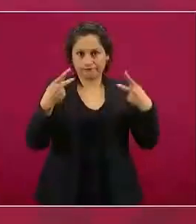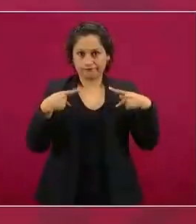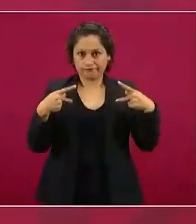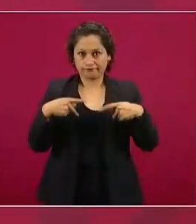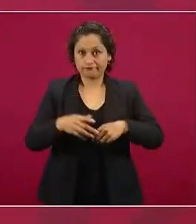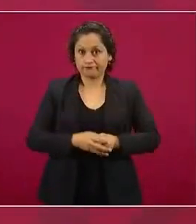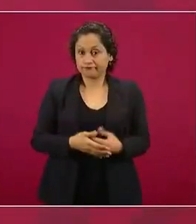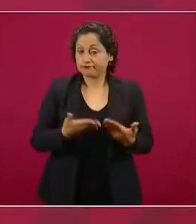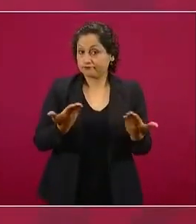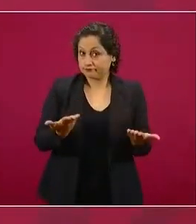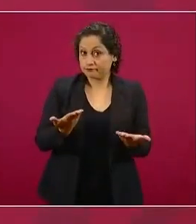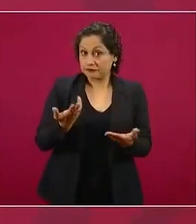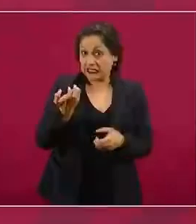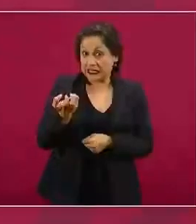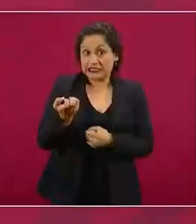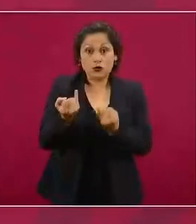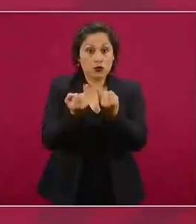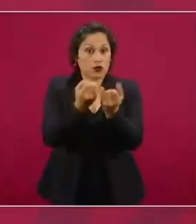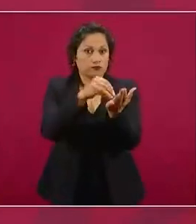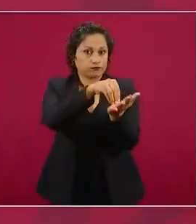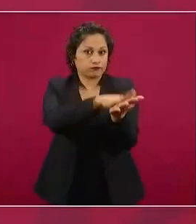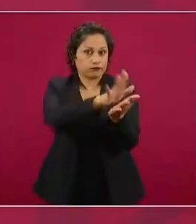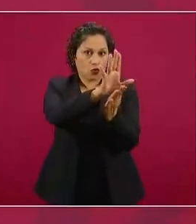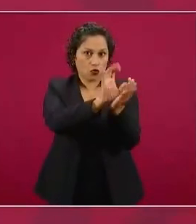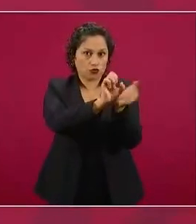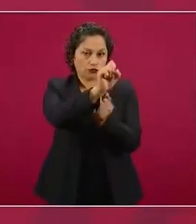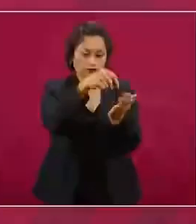así lo establece la Constitución.